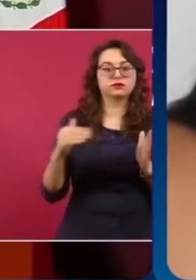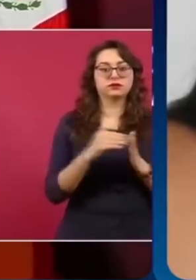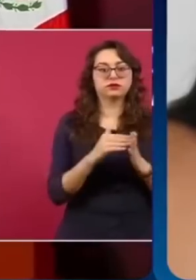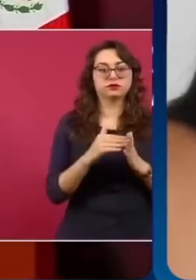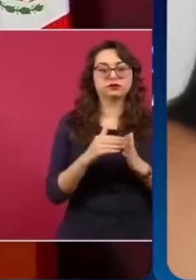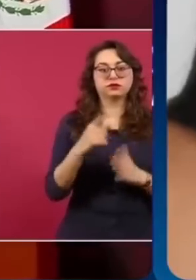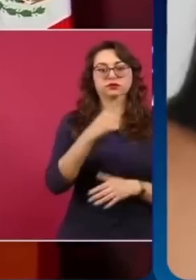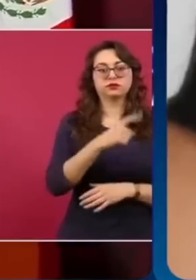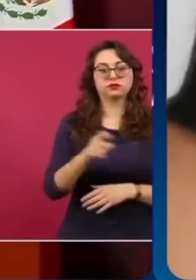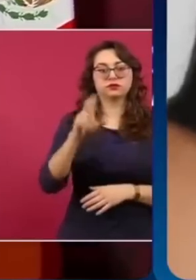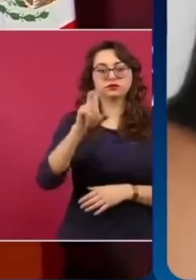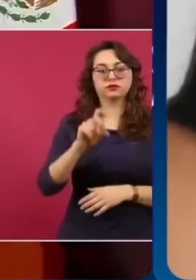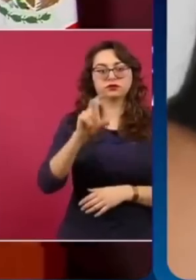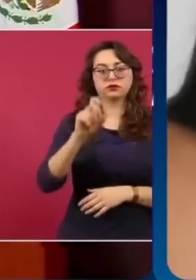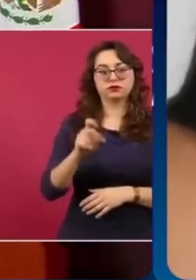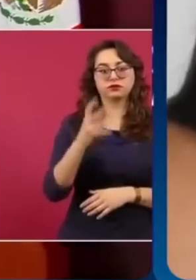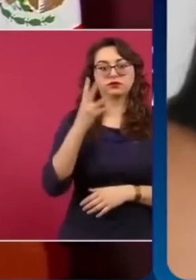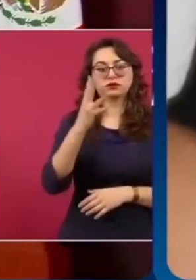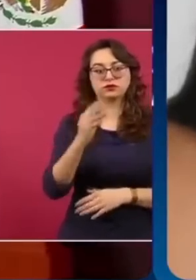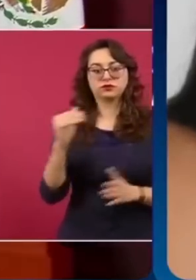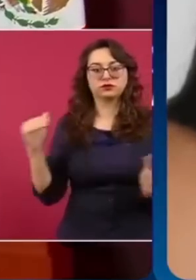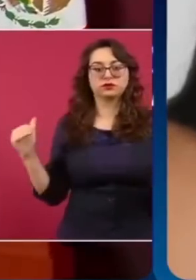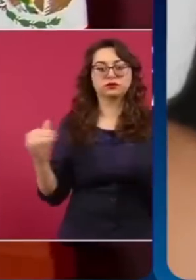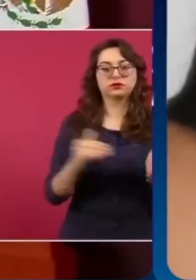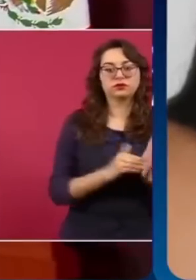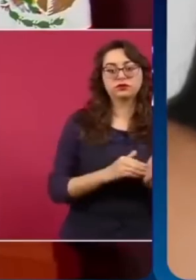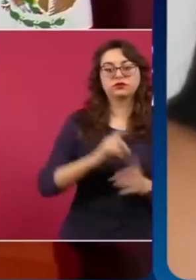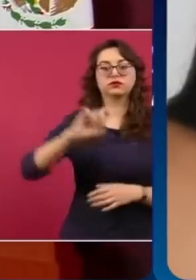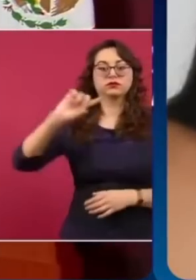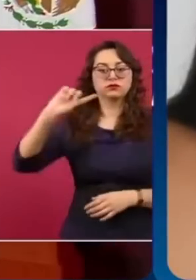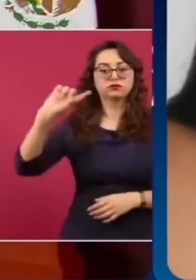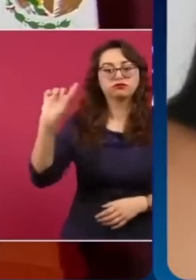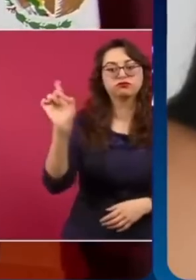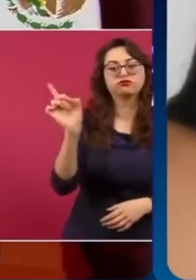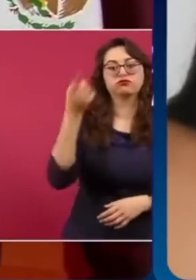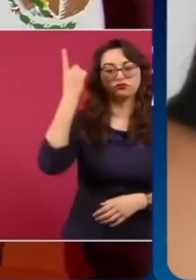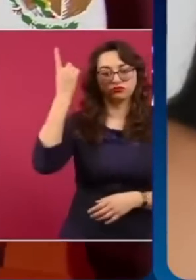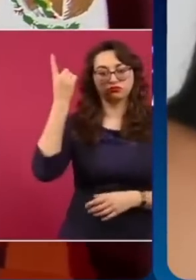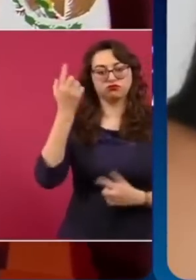millones 134 mil dólares,